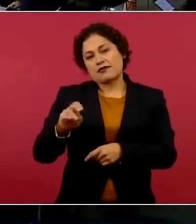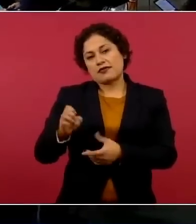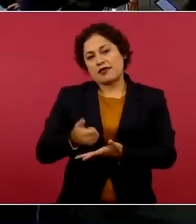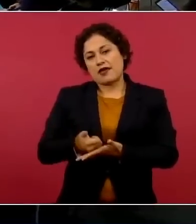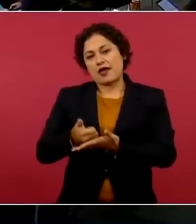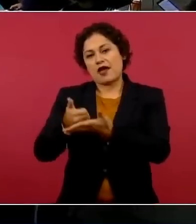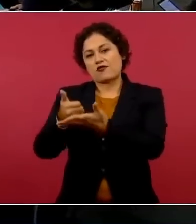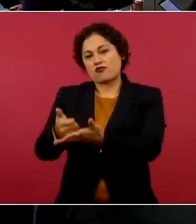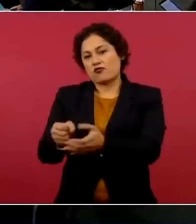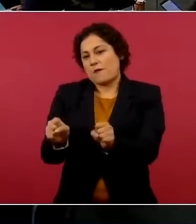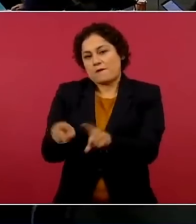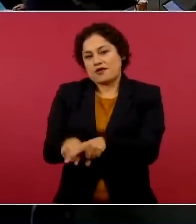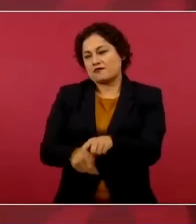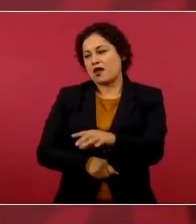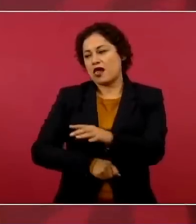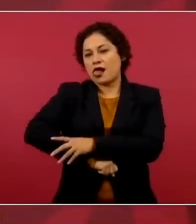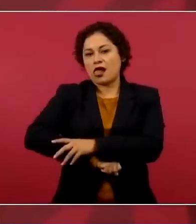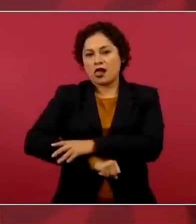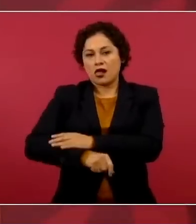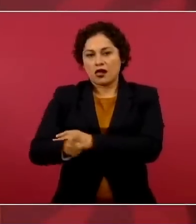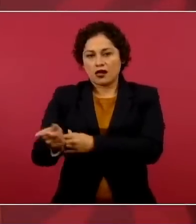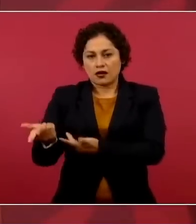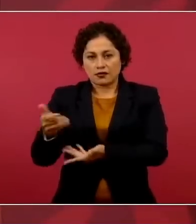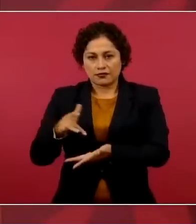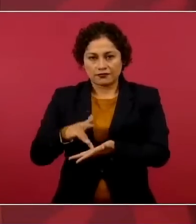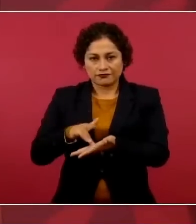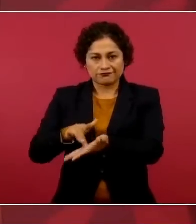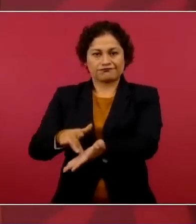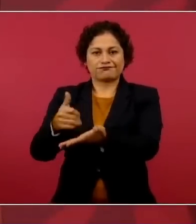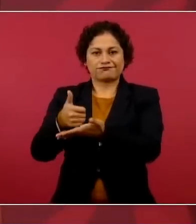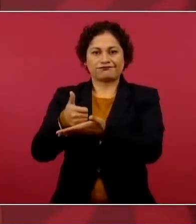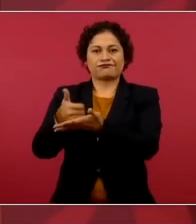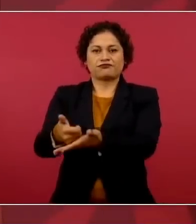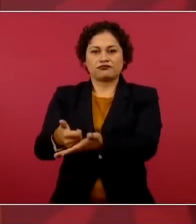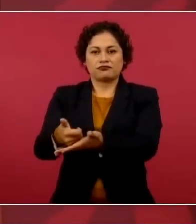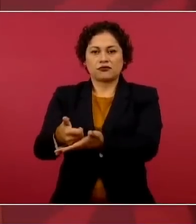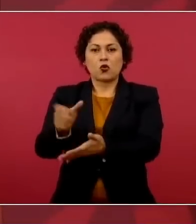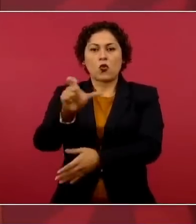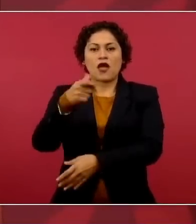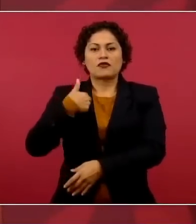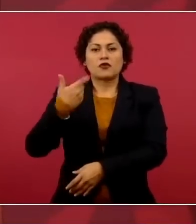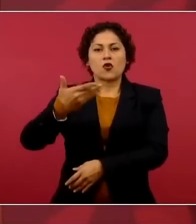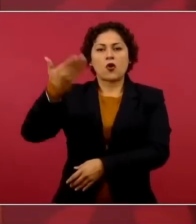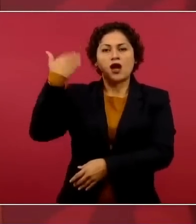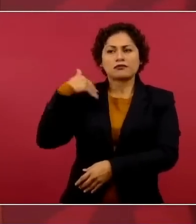estos funcionarios. ¿Por qué no quisieron contar los votos?